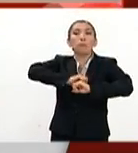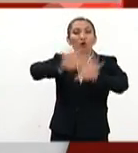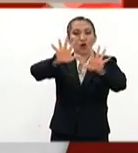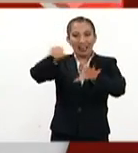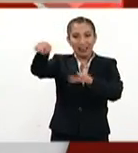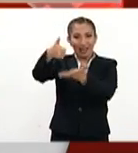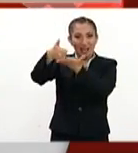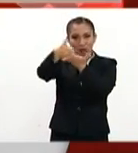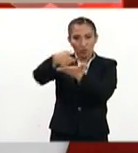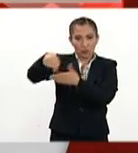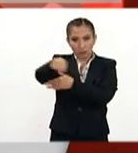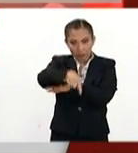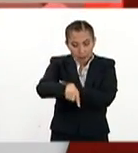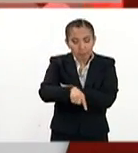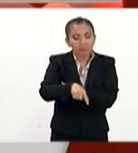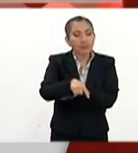bueno,